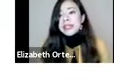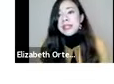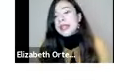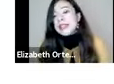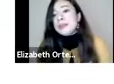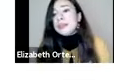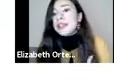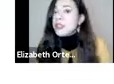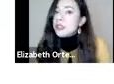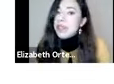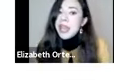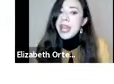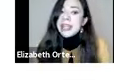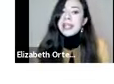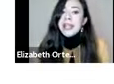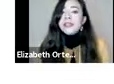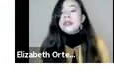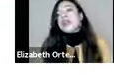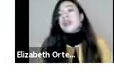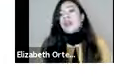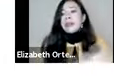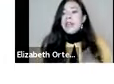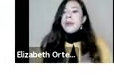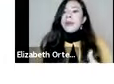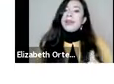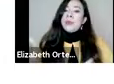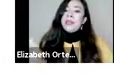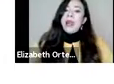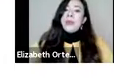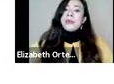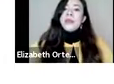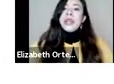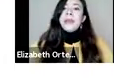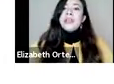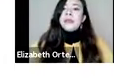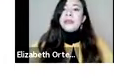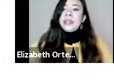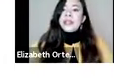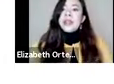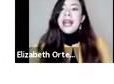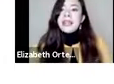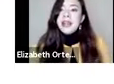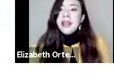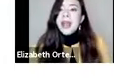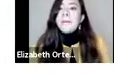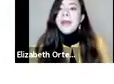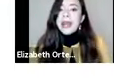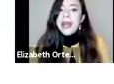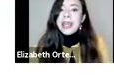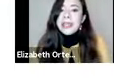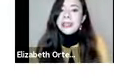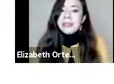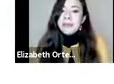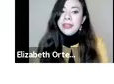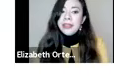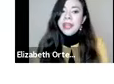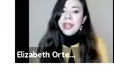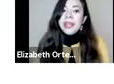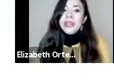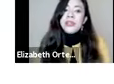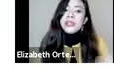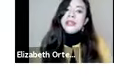las técnicas de protección. En este caso lo que comentábamos, ¿no? La parte de protección alta, baja e